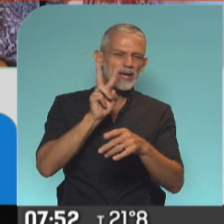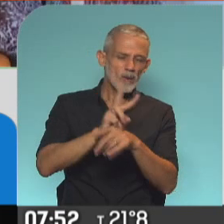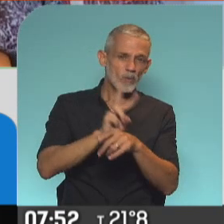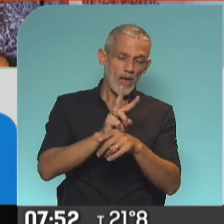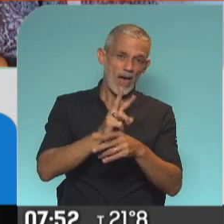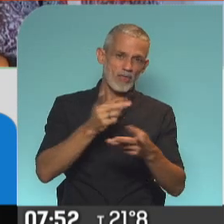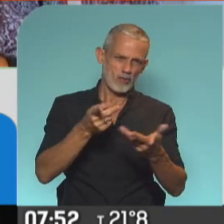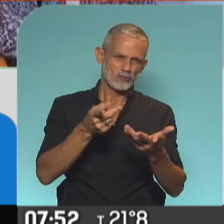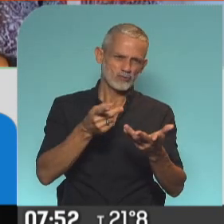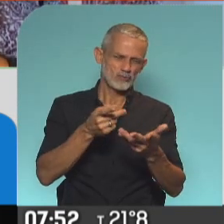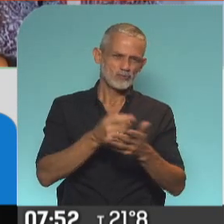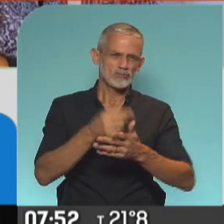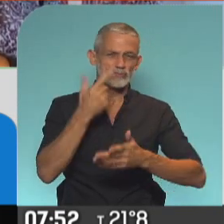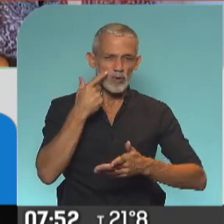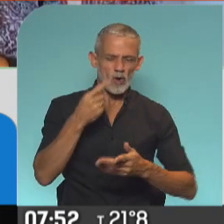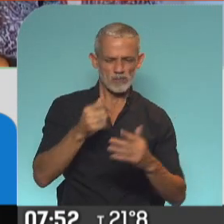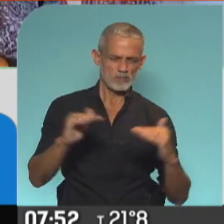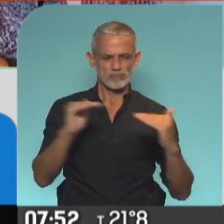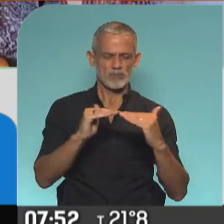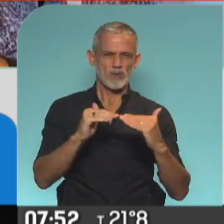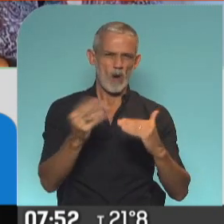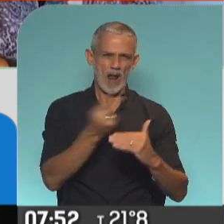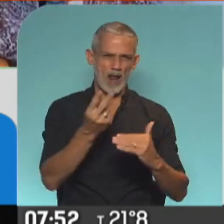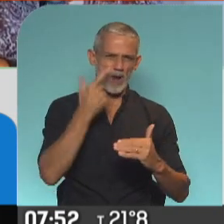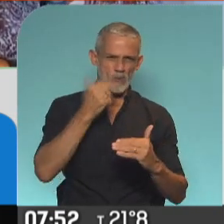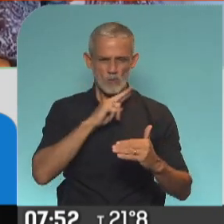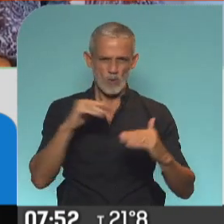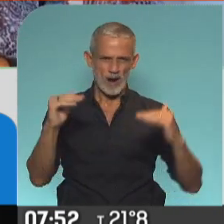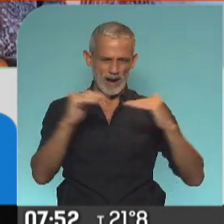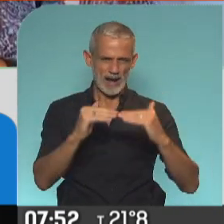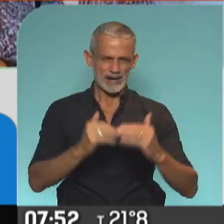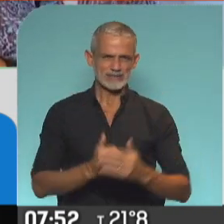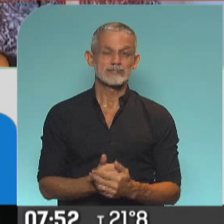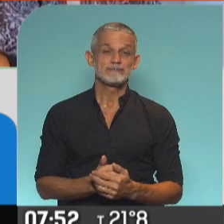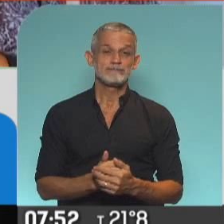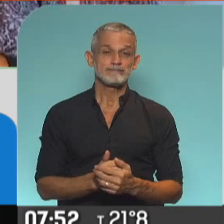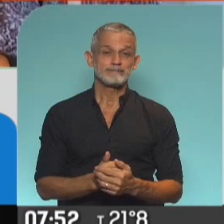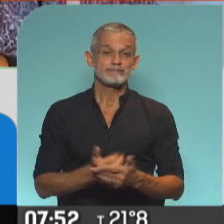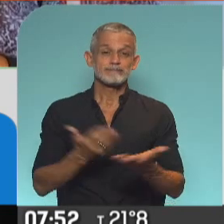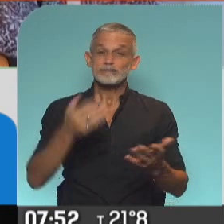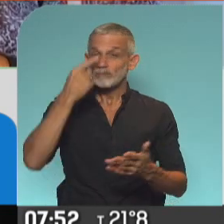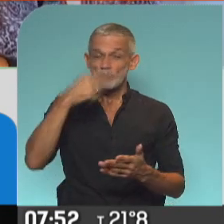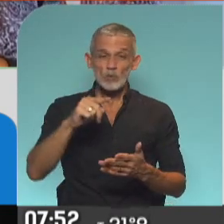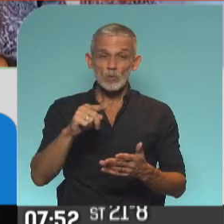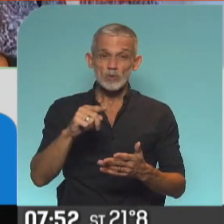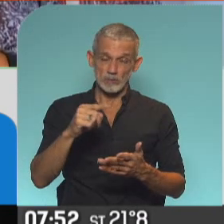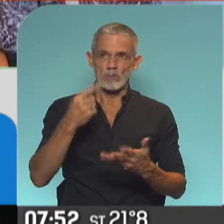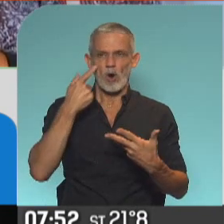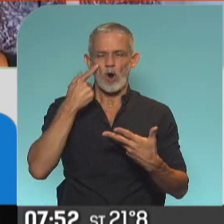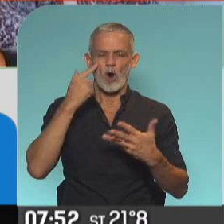cuidados, y tal vez el último derecho sobre el que quiero reflexionar, que es muy